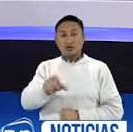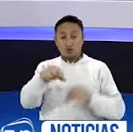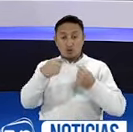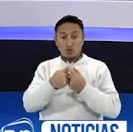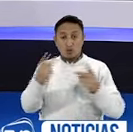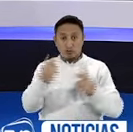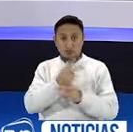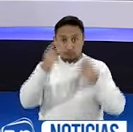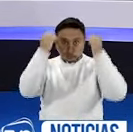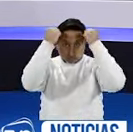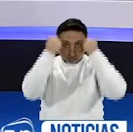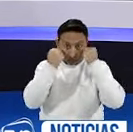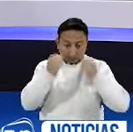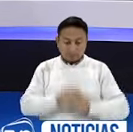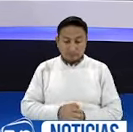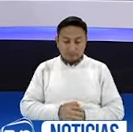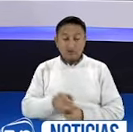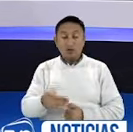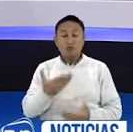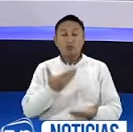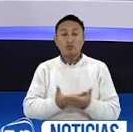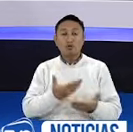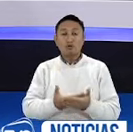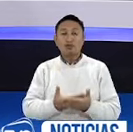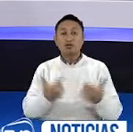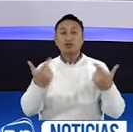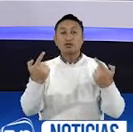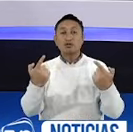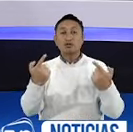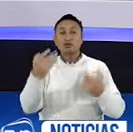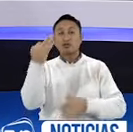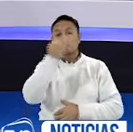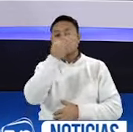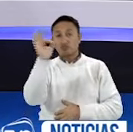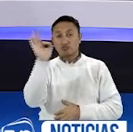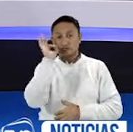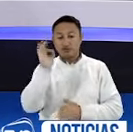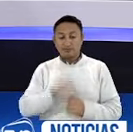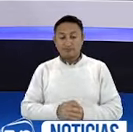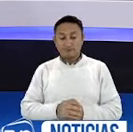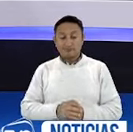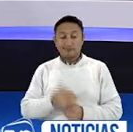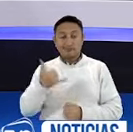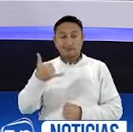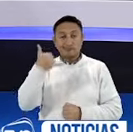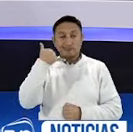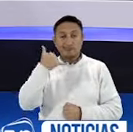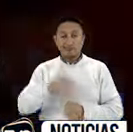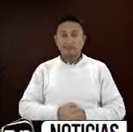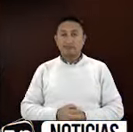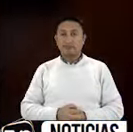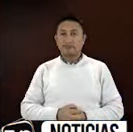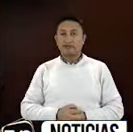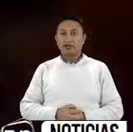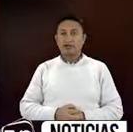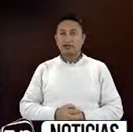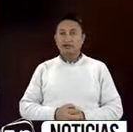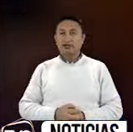grupo terrorista. Entre las evidencias, armas de fuego, droga y terminales móviles.